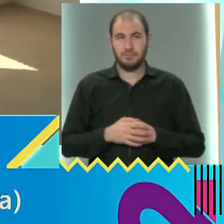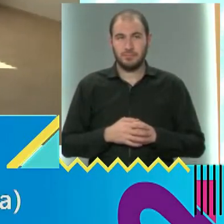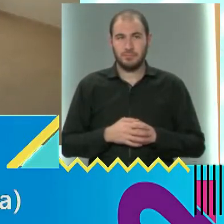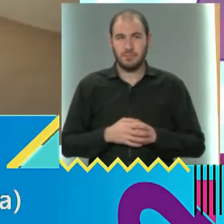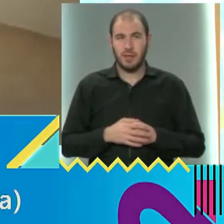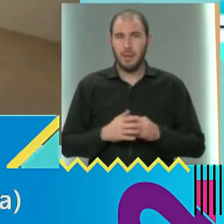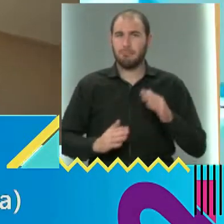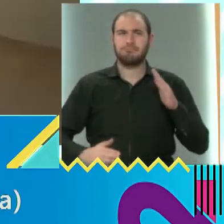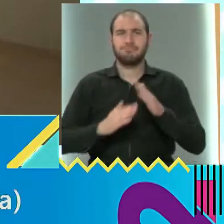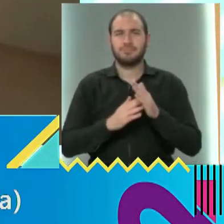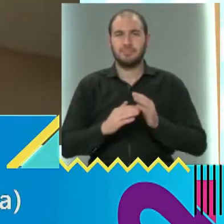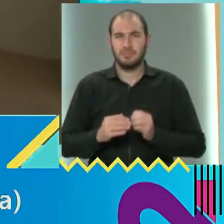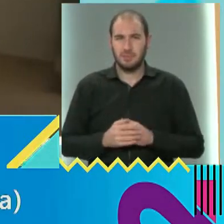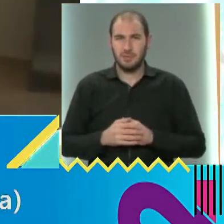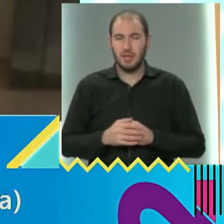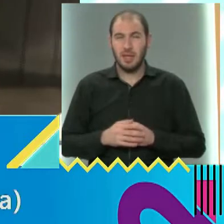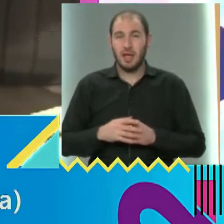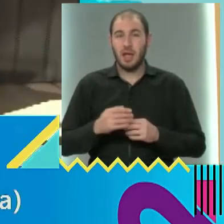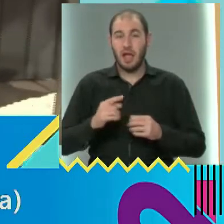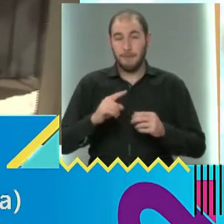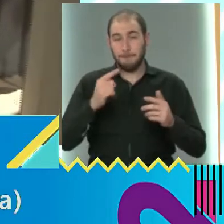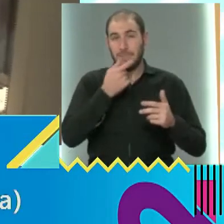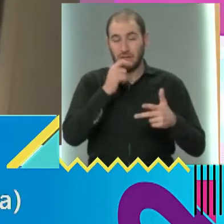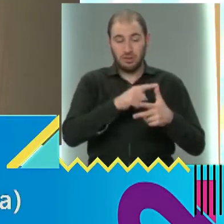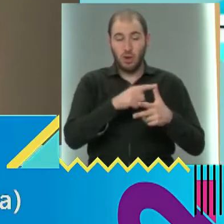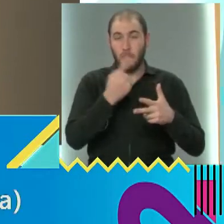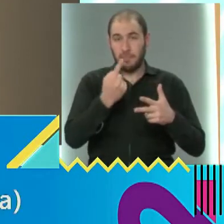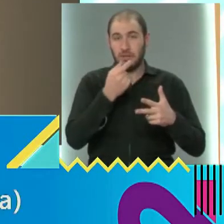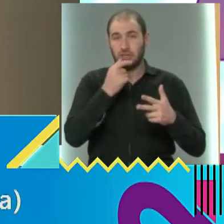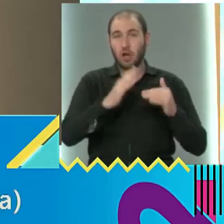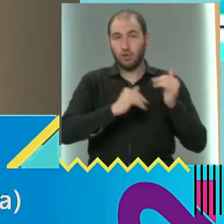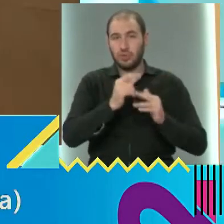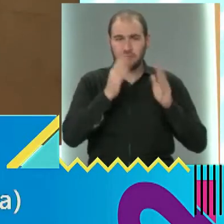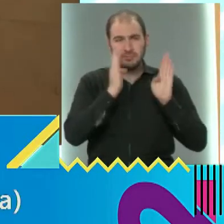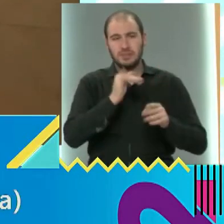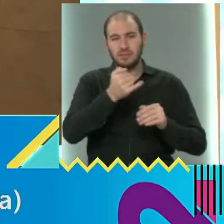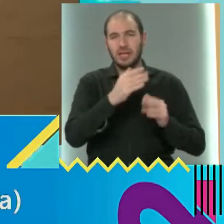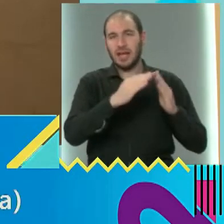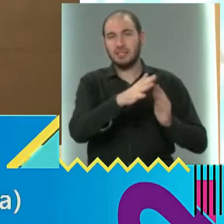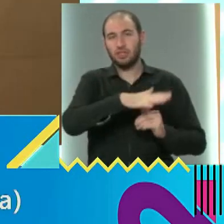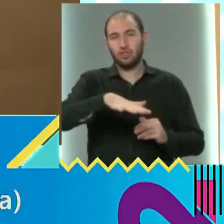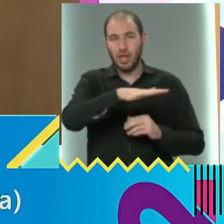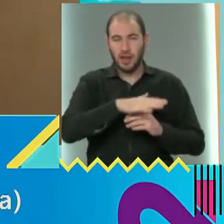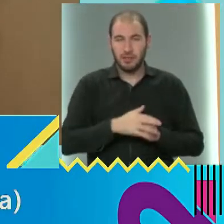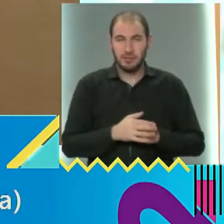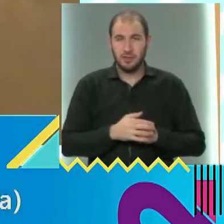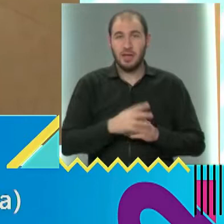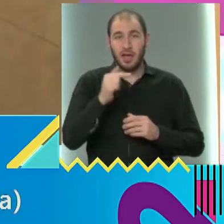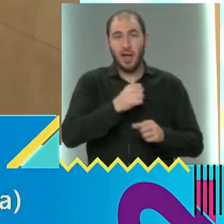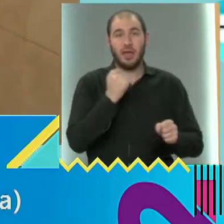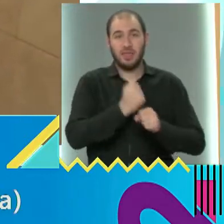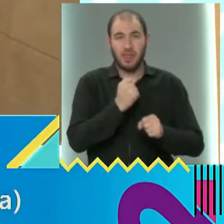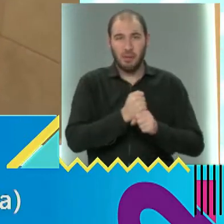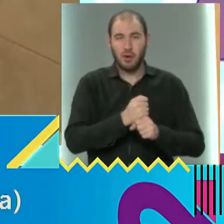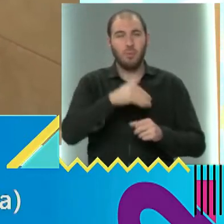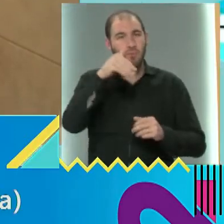El tema principal es que la línea de acción 1 de Mendoza Construye está orientada 100% a vivienda social. Bien. Y ahí hay un trabajo